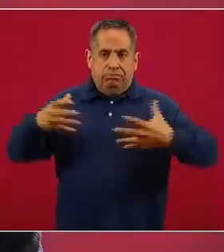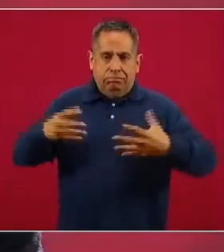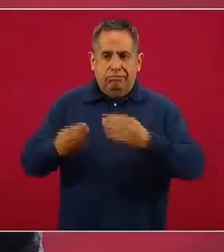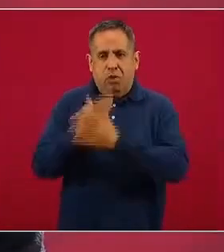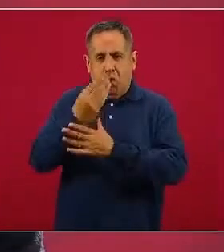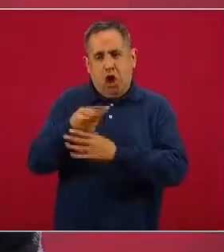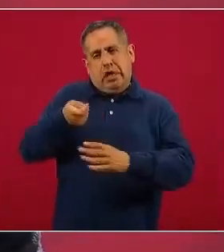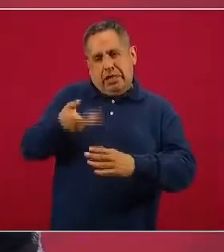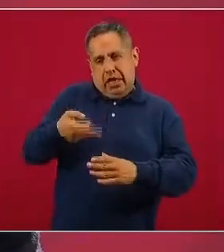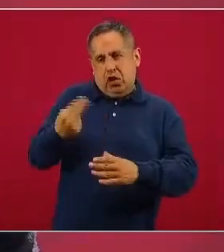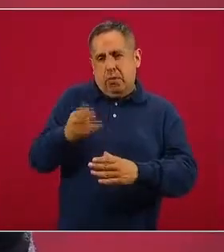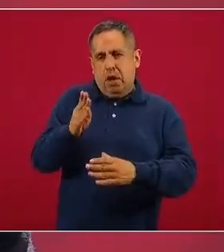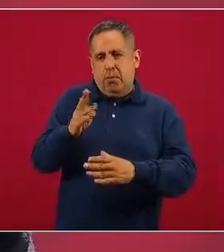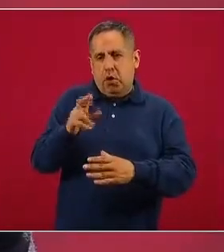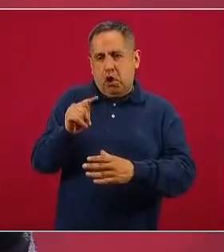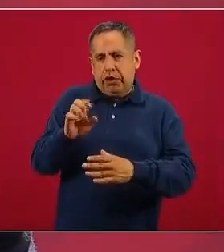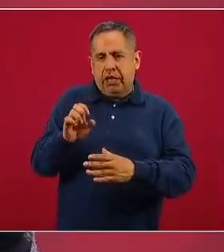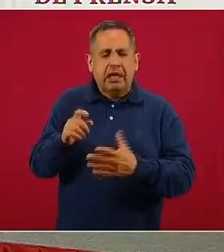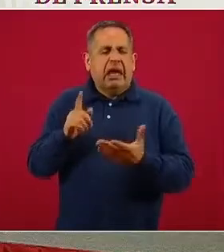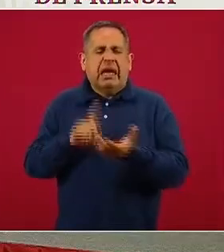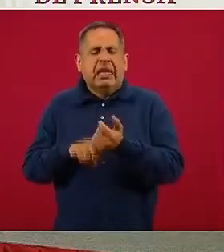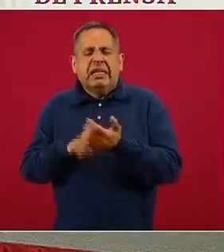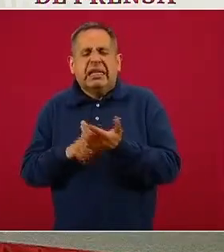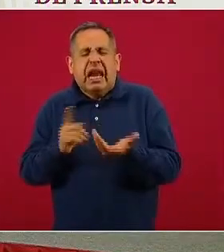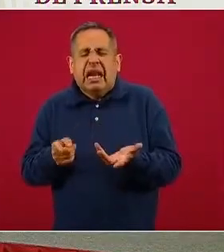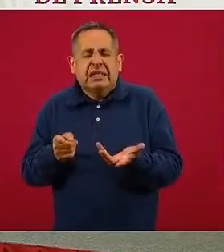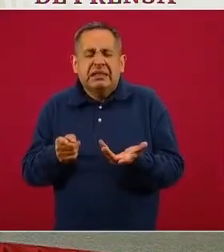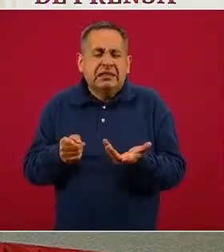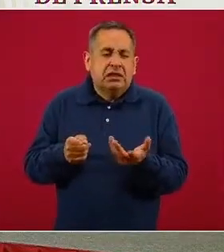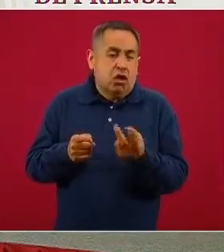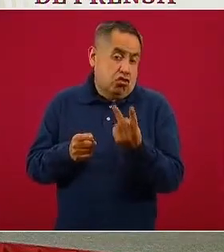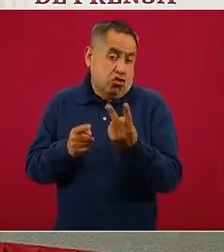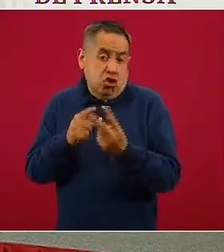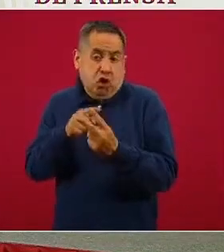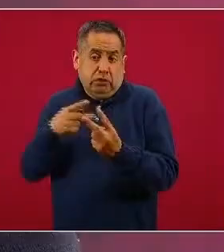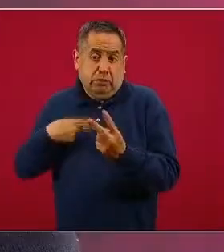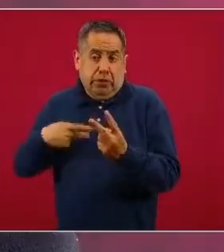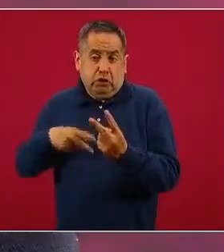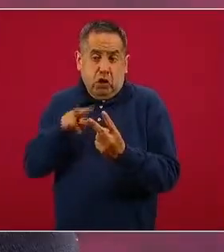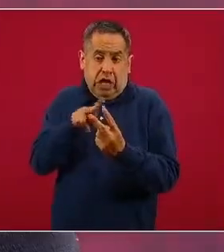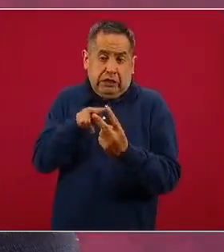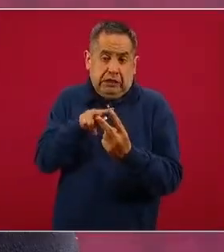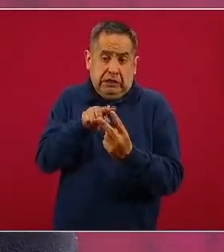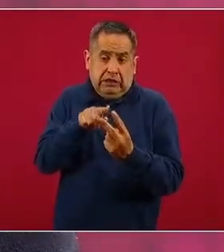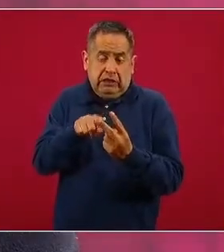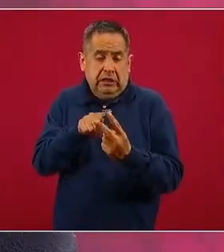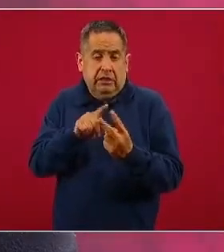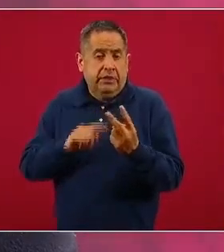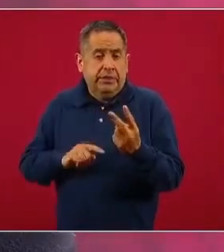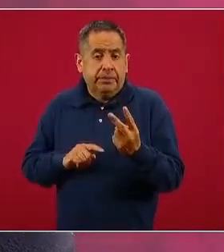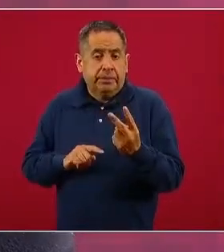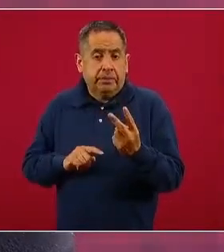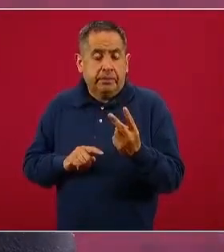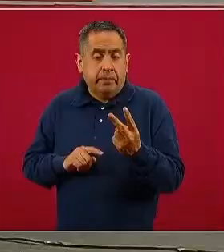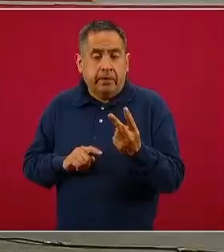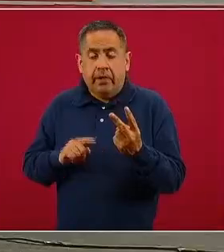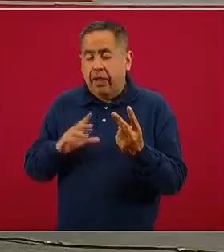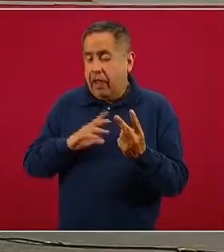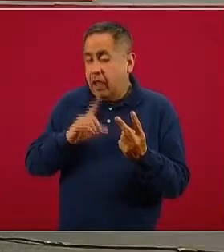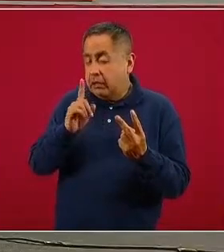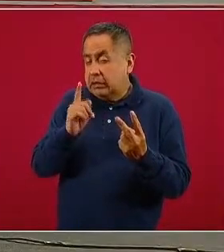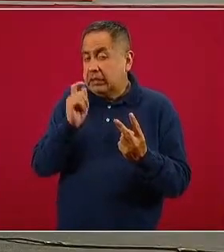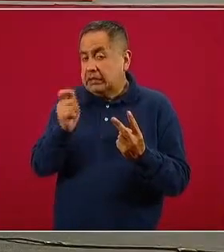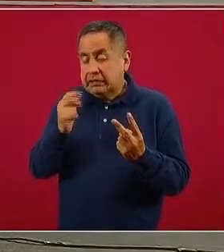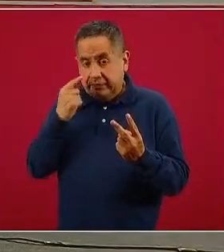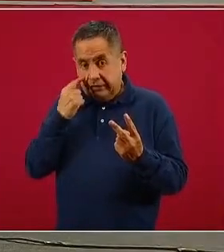lo tanto, las personas involucradas en un brote, que pueden ser de 2 en adelante, de hecho hay una excepción a